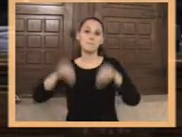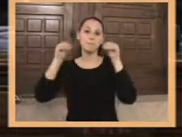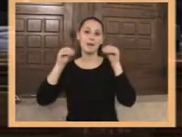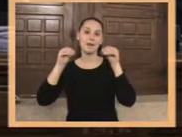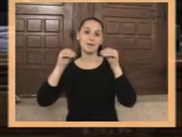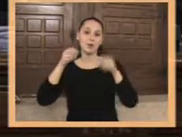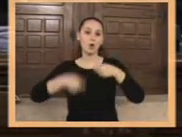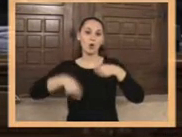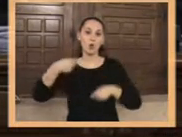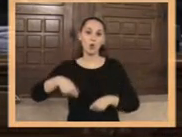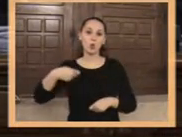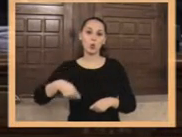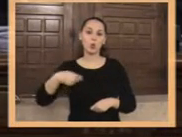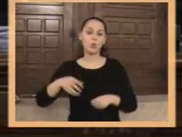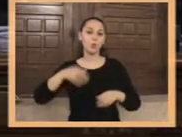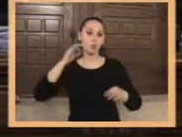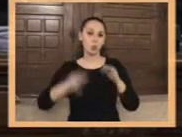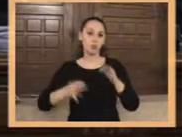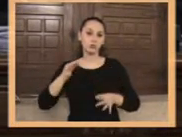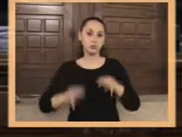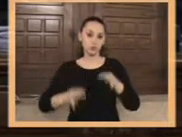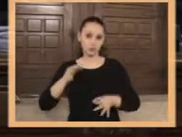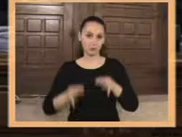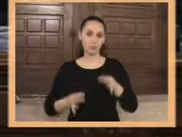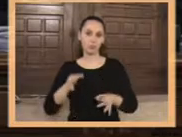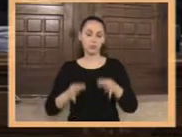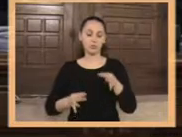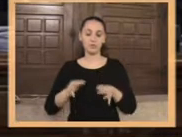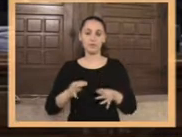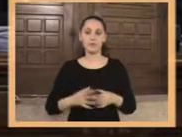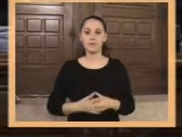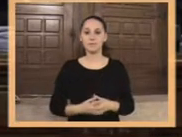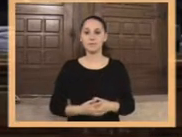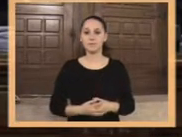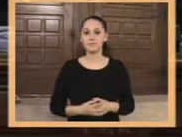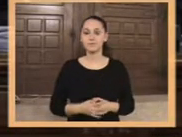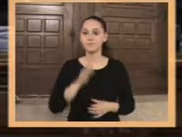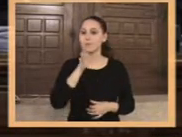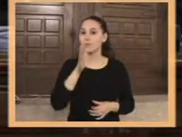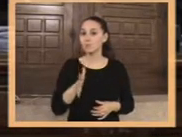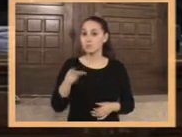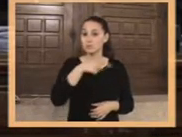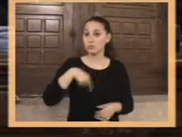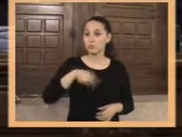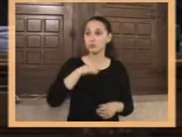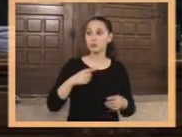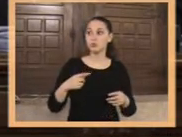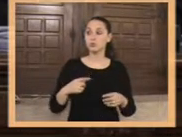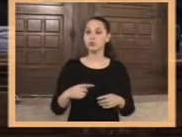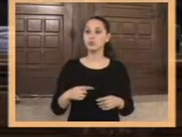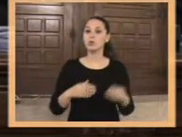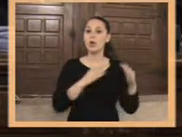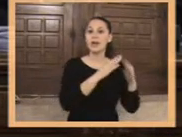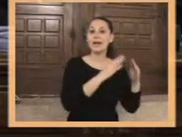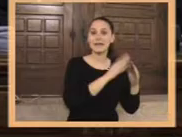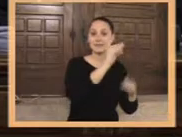años, por eso ya era propiedad del Ministerio de Hacienda. Por lo tanto, nosotros conseguimos de manera inmediata la Casa del